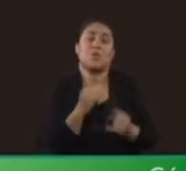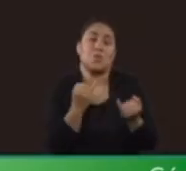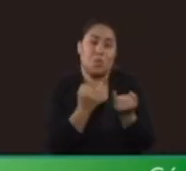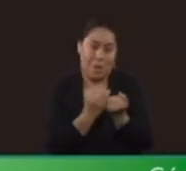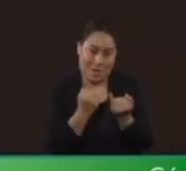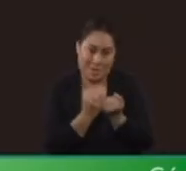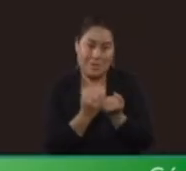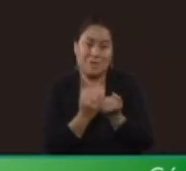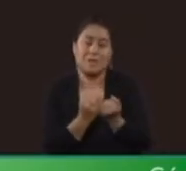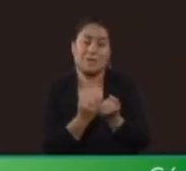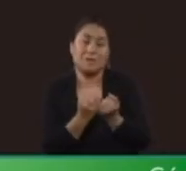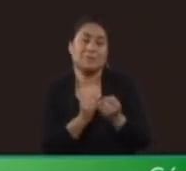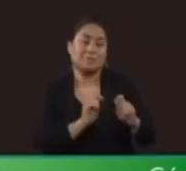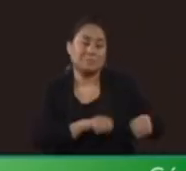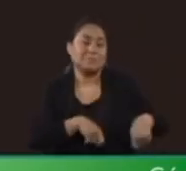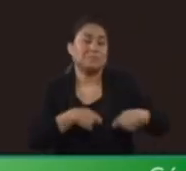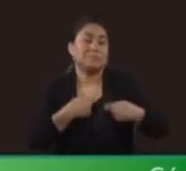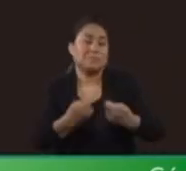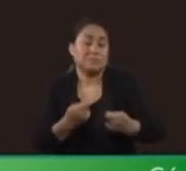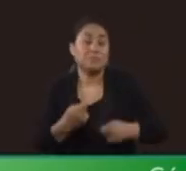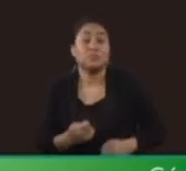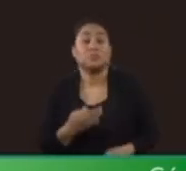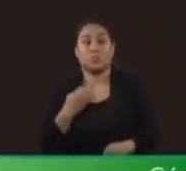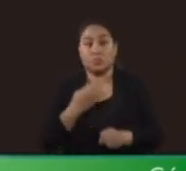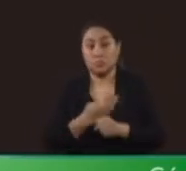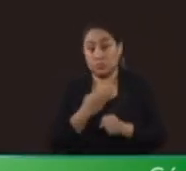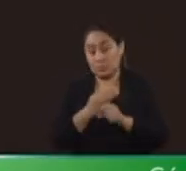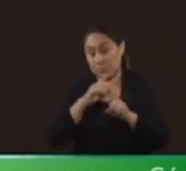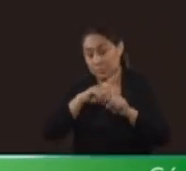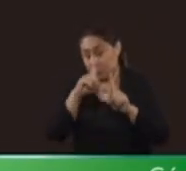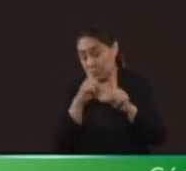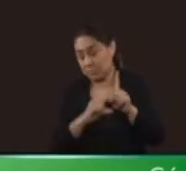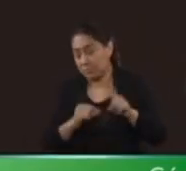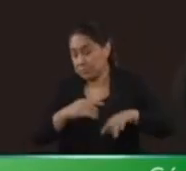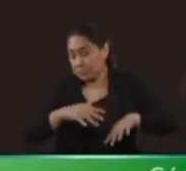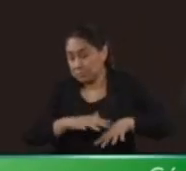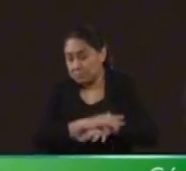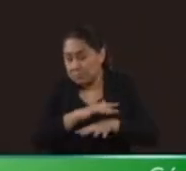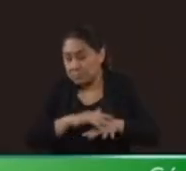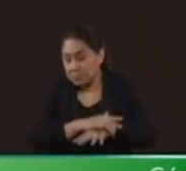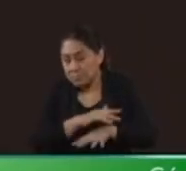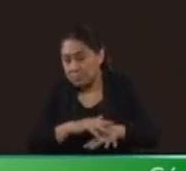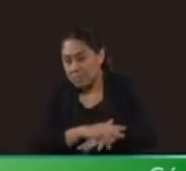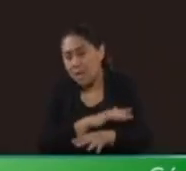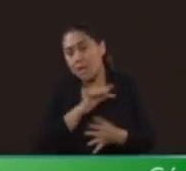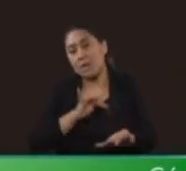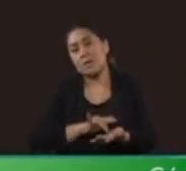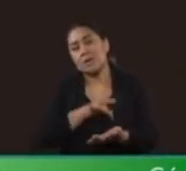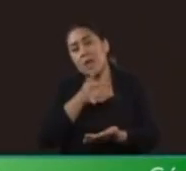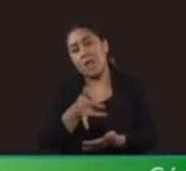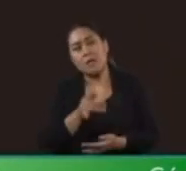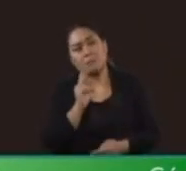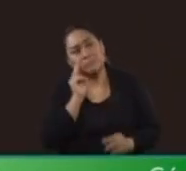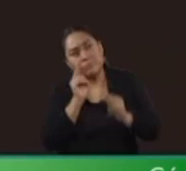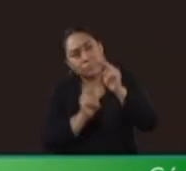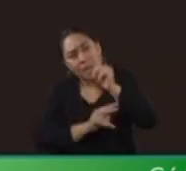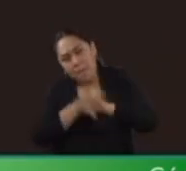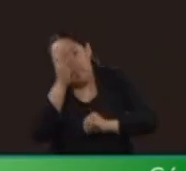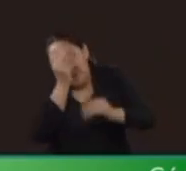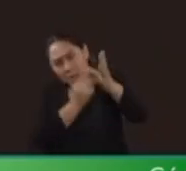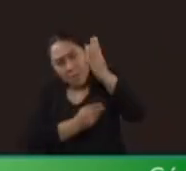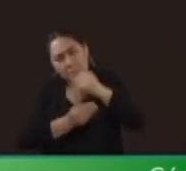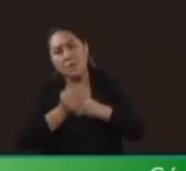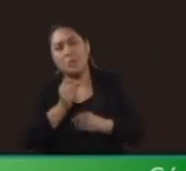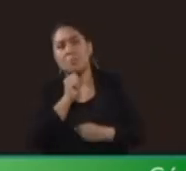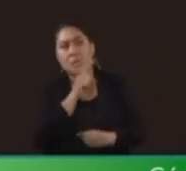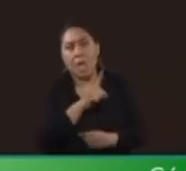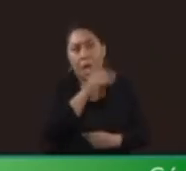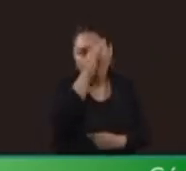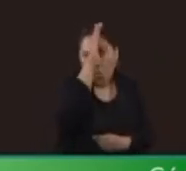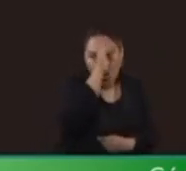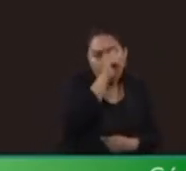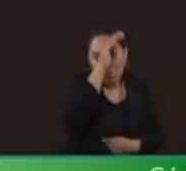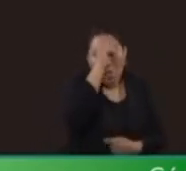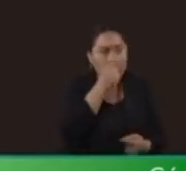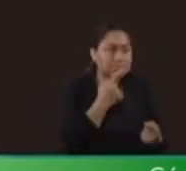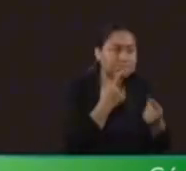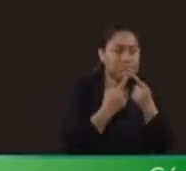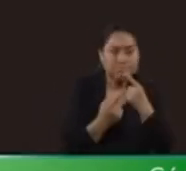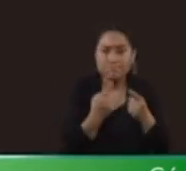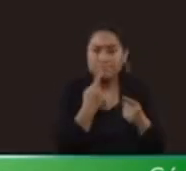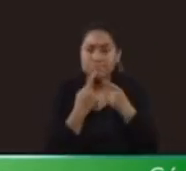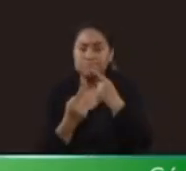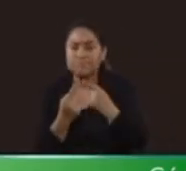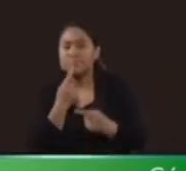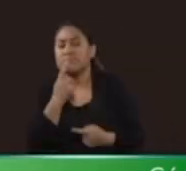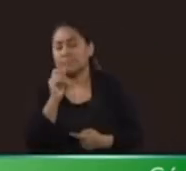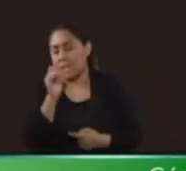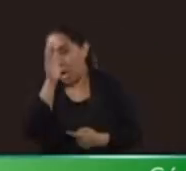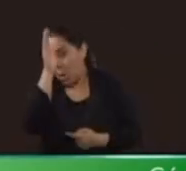precedieron nuestra evolución como país es producto de una serie de aprendizajes y acuerdos que dan fundamento a nuestro